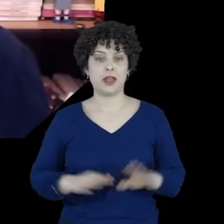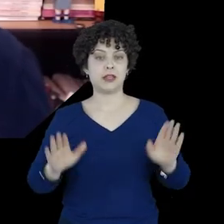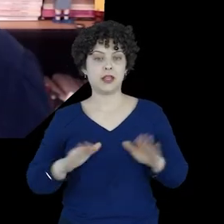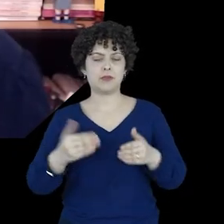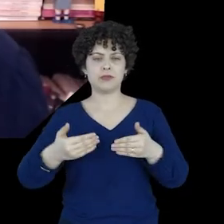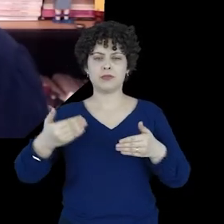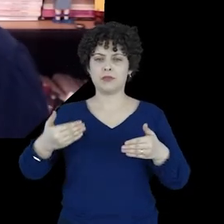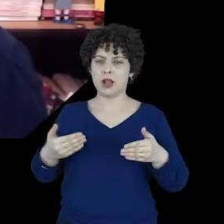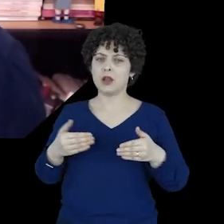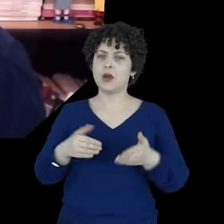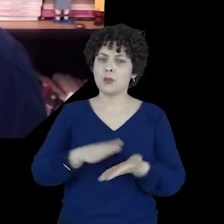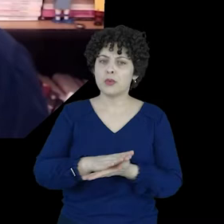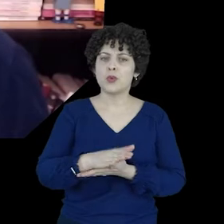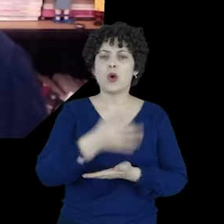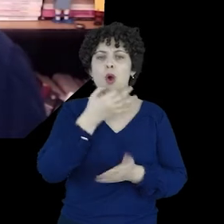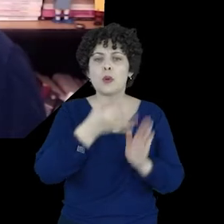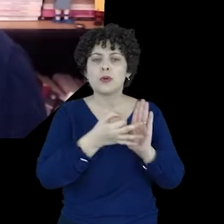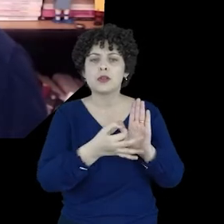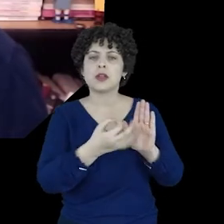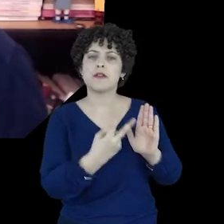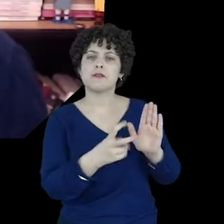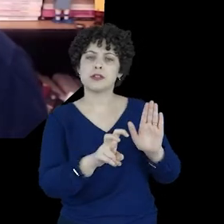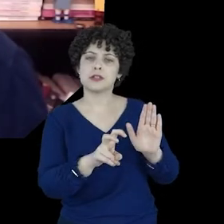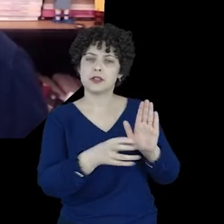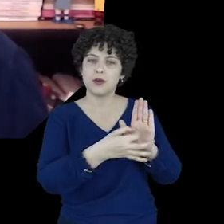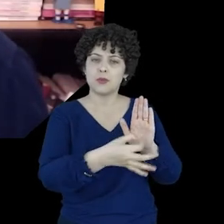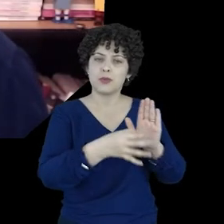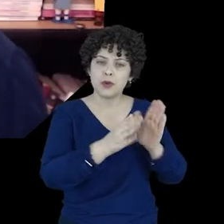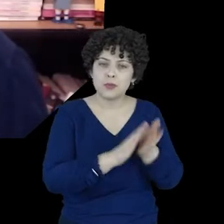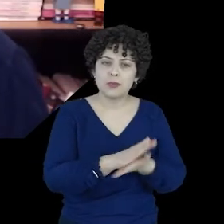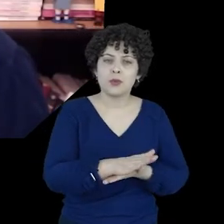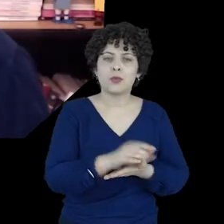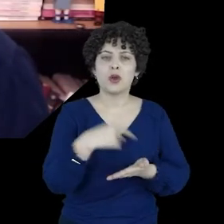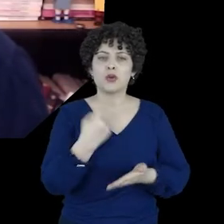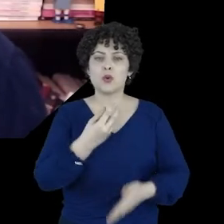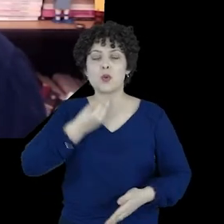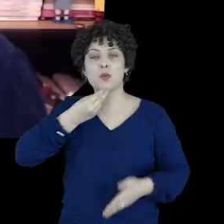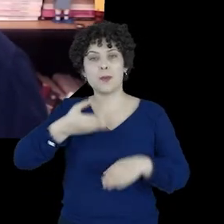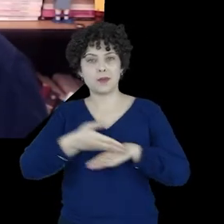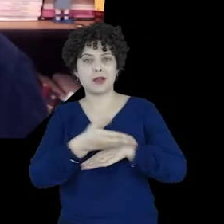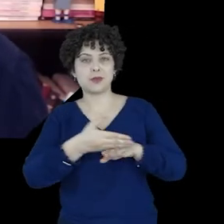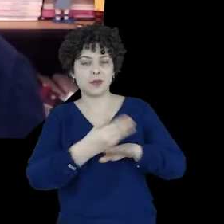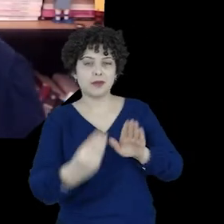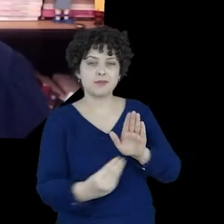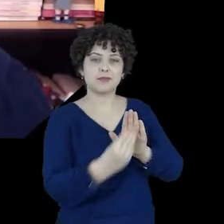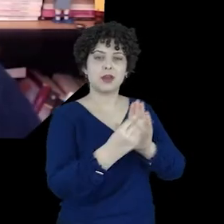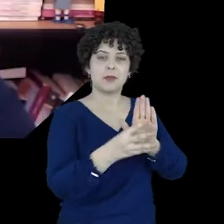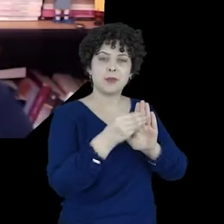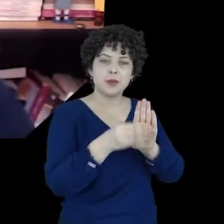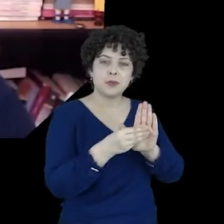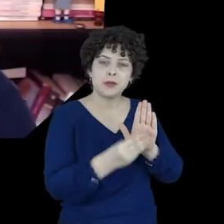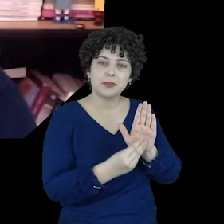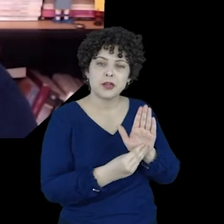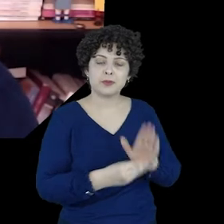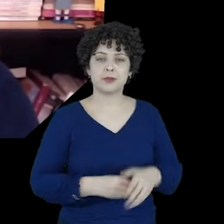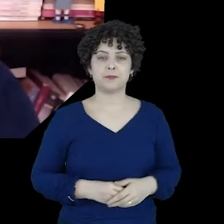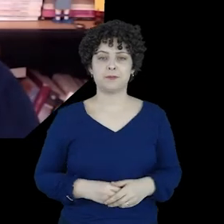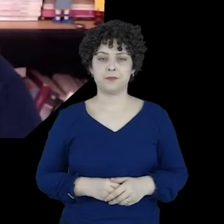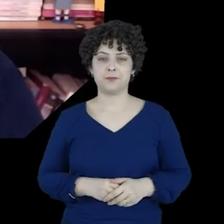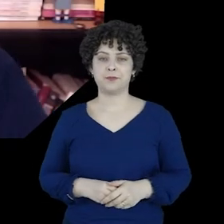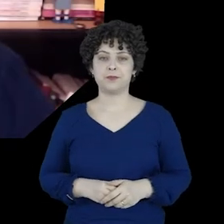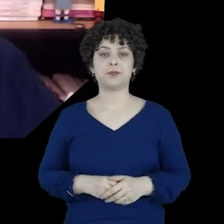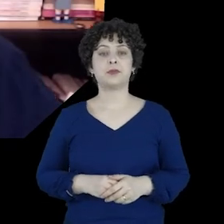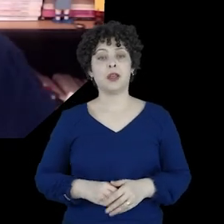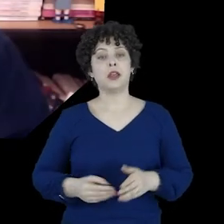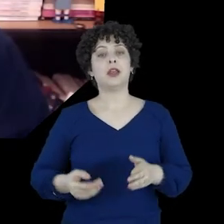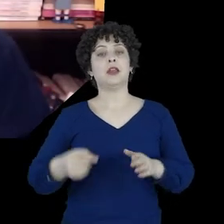Hace no mucho tiempo se publicó el comentario número 25, en el cual tuvimos la posibilidad de participar,